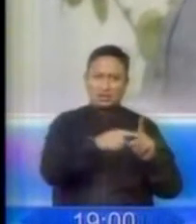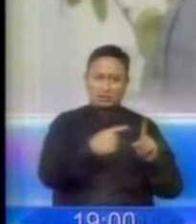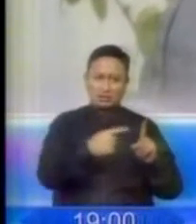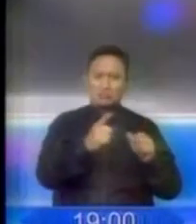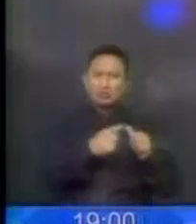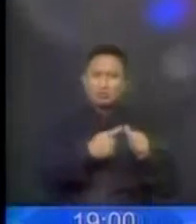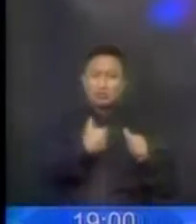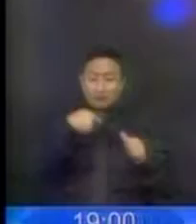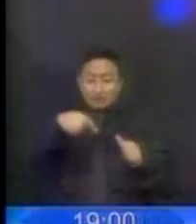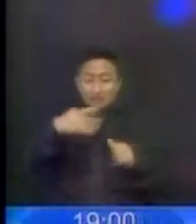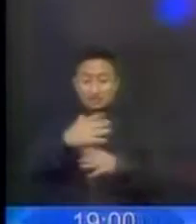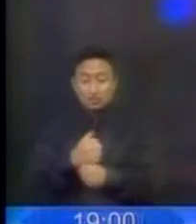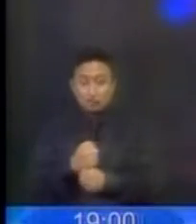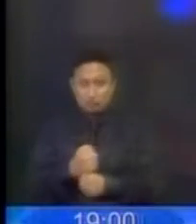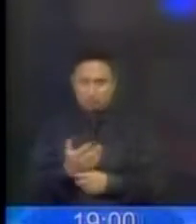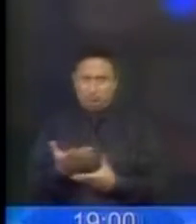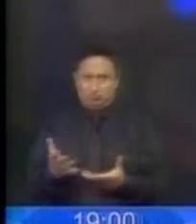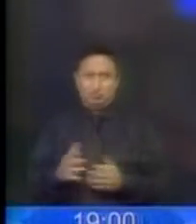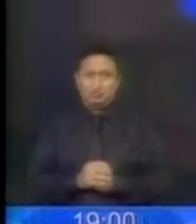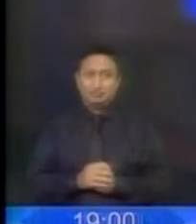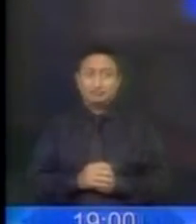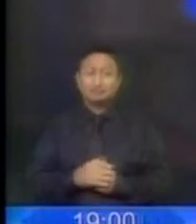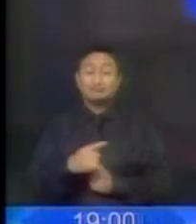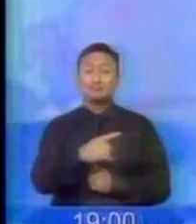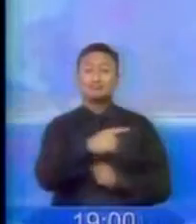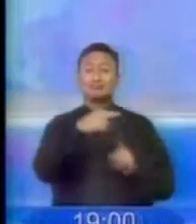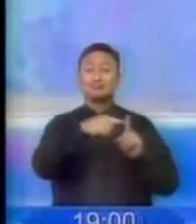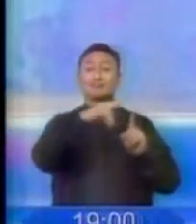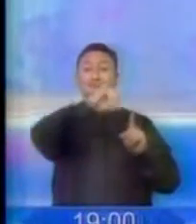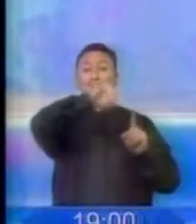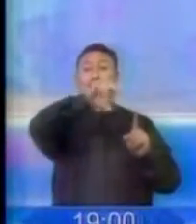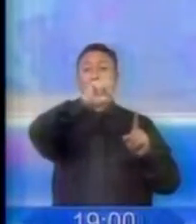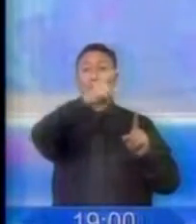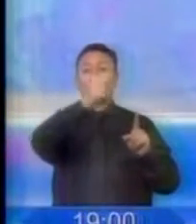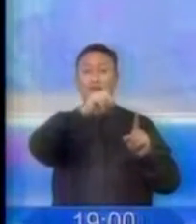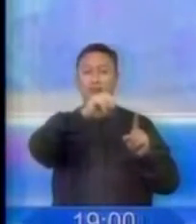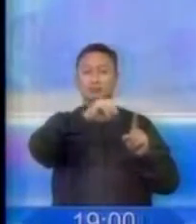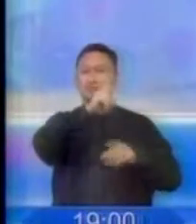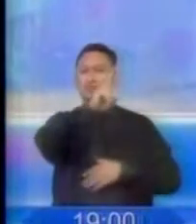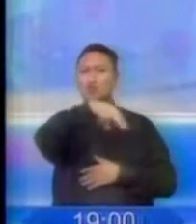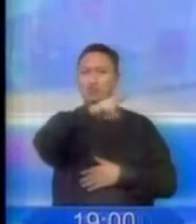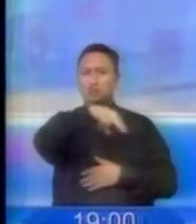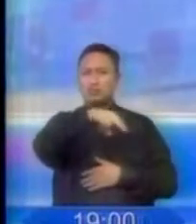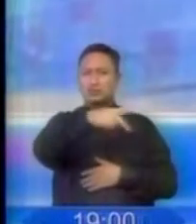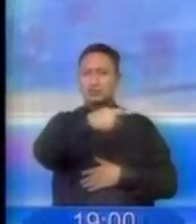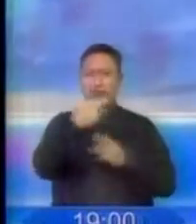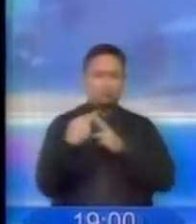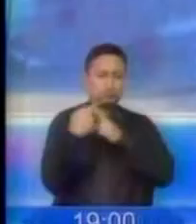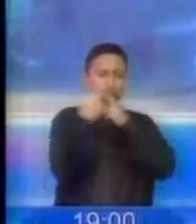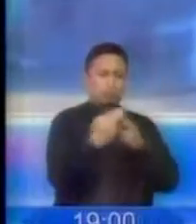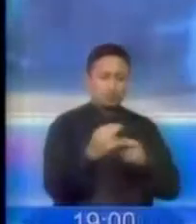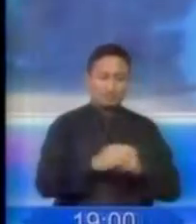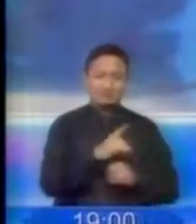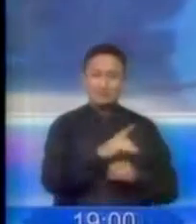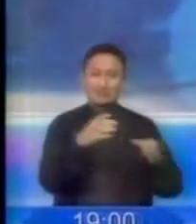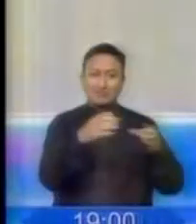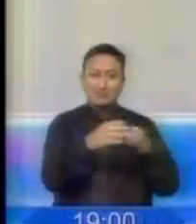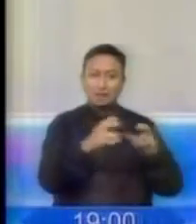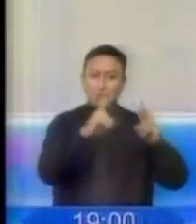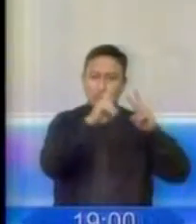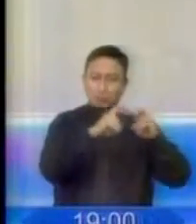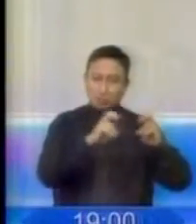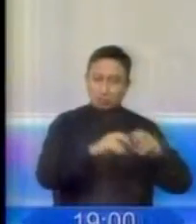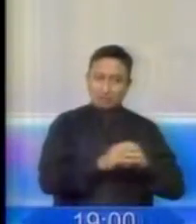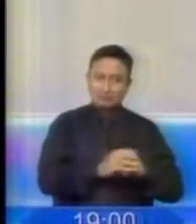seguridad nacional. Menos de 2 meses duró Jorge Costa en el encargo del presidente Moreno de constituir un organismo de inteligencia